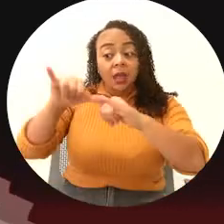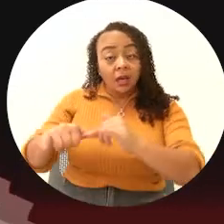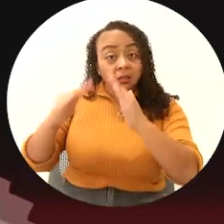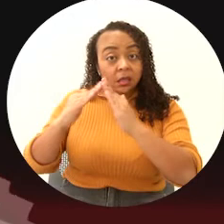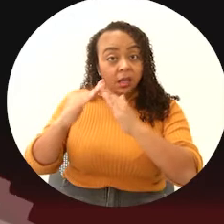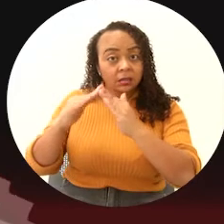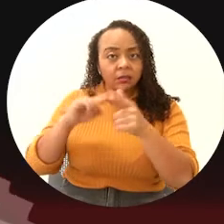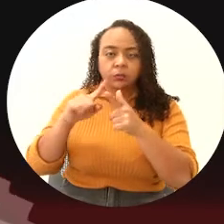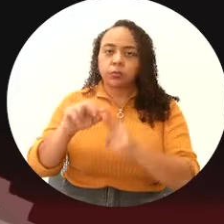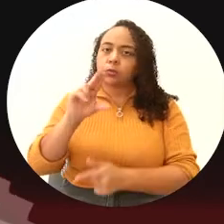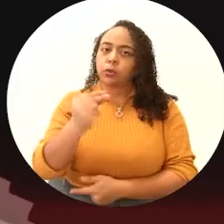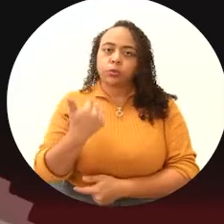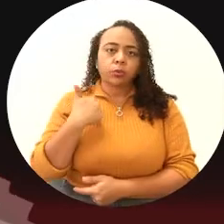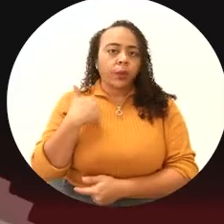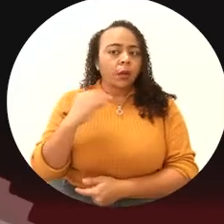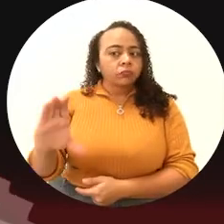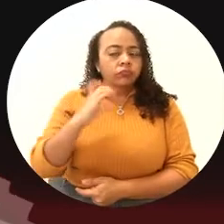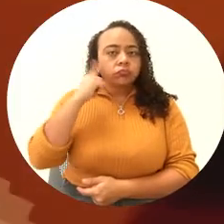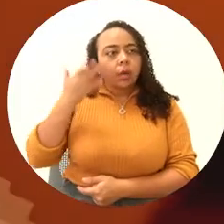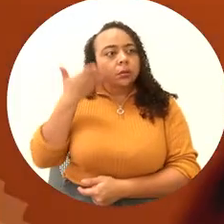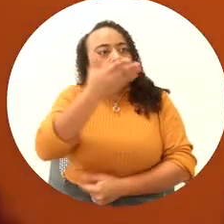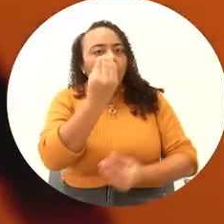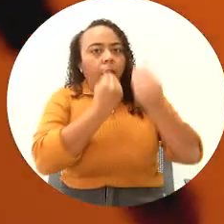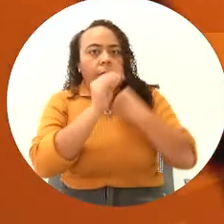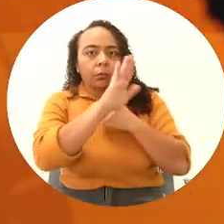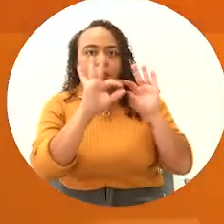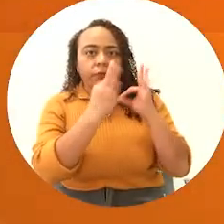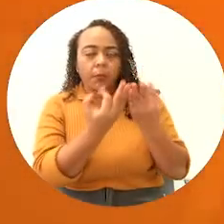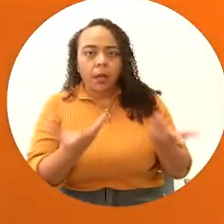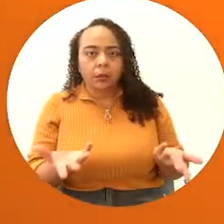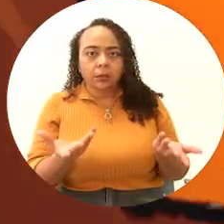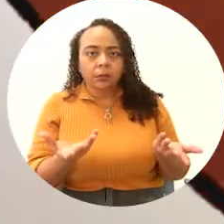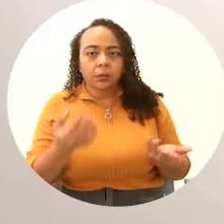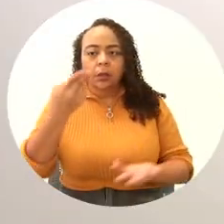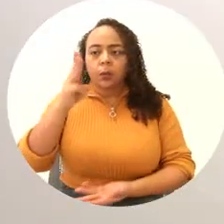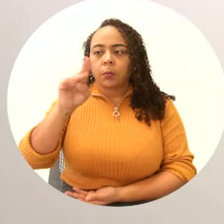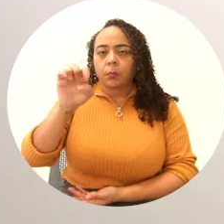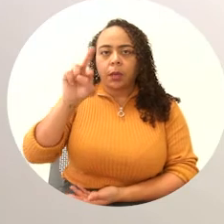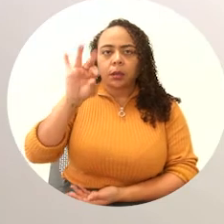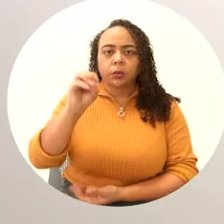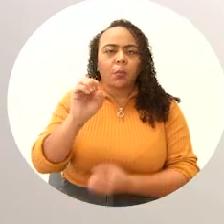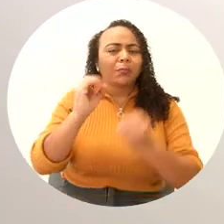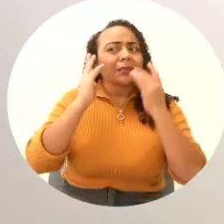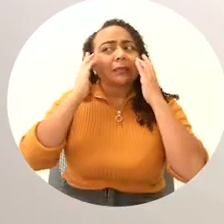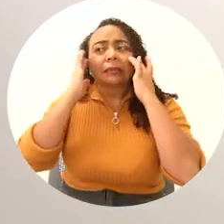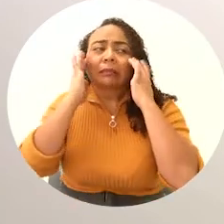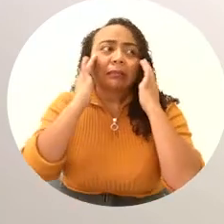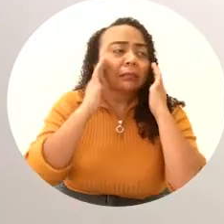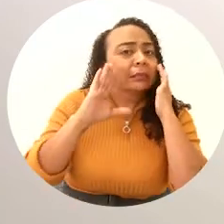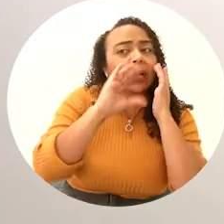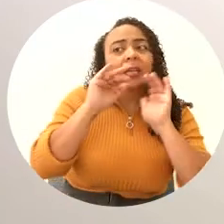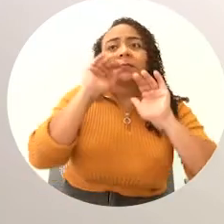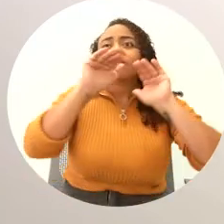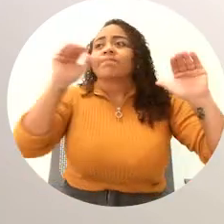casa haría que no tuvieran ingresos para llevar el sustento a sus familias. Humberto estaba muy